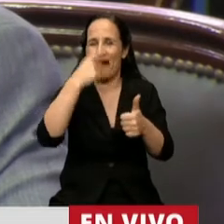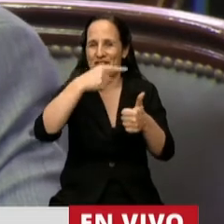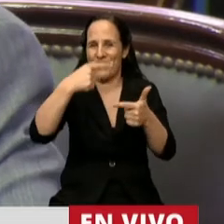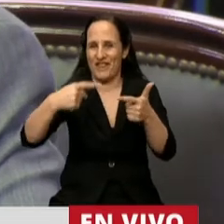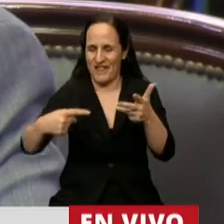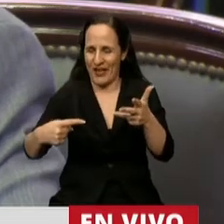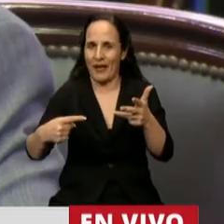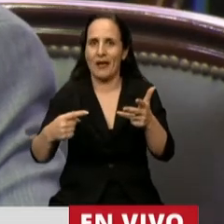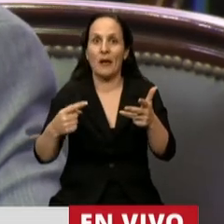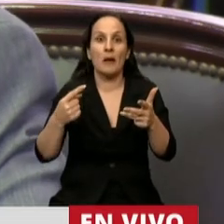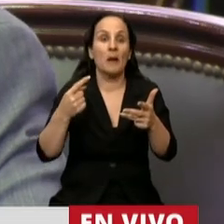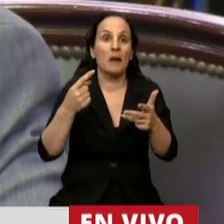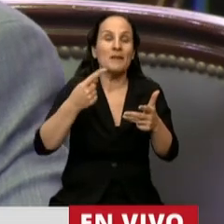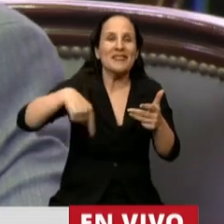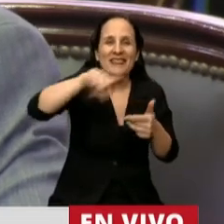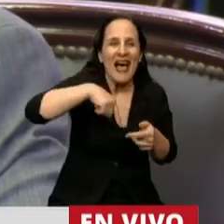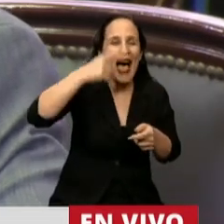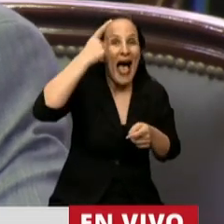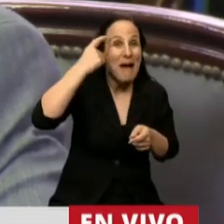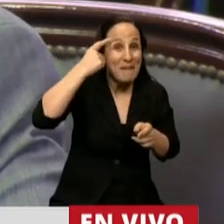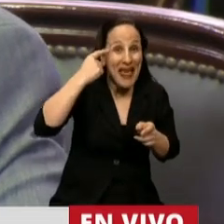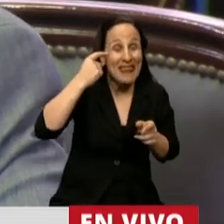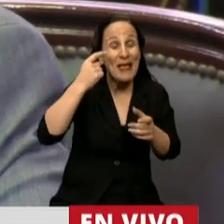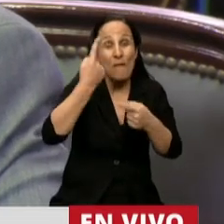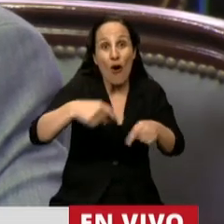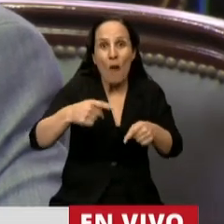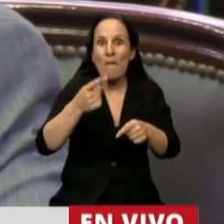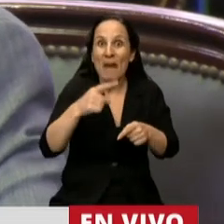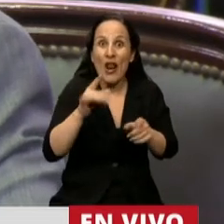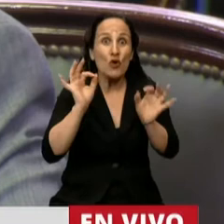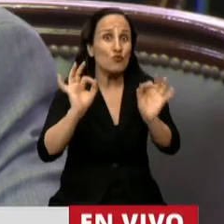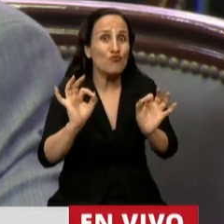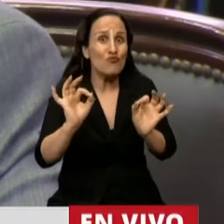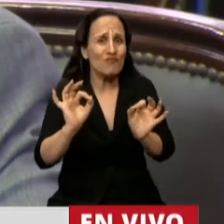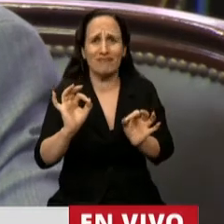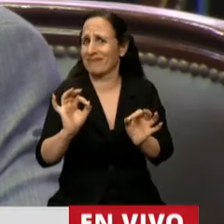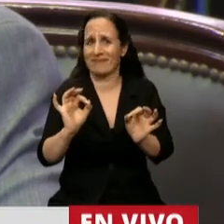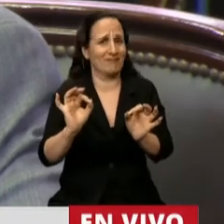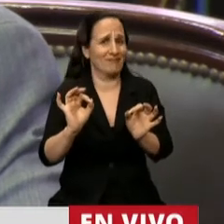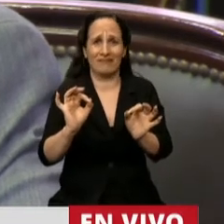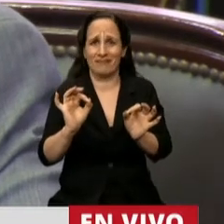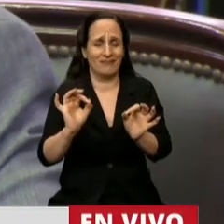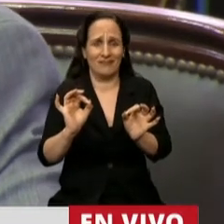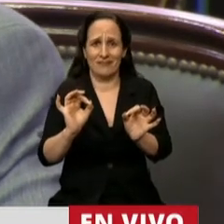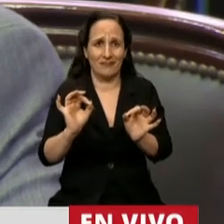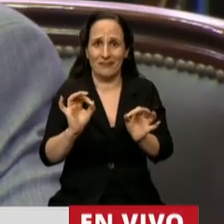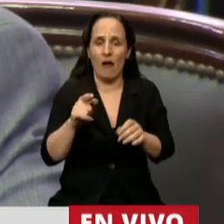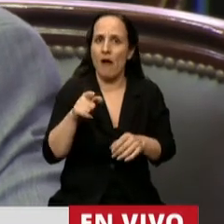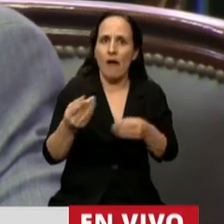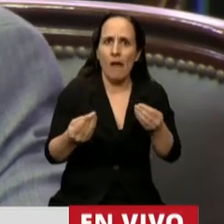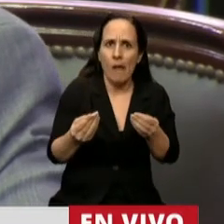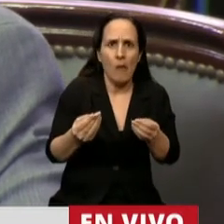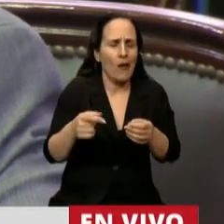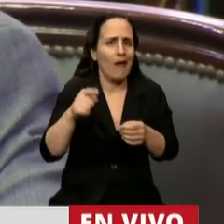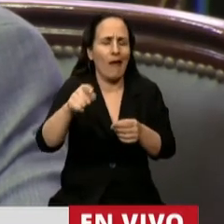Tenemos, como decimos, un aprendizaje que no alcanza para disminuir la enorme cantidad